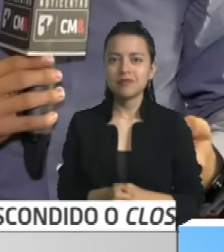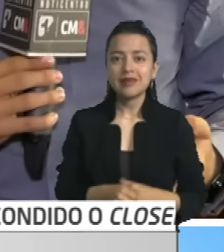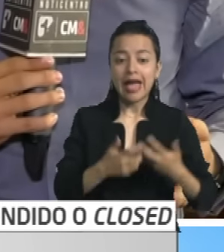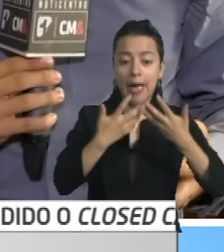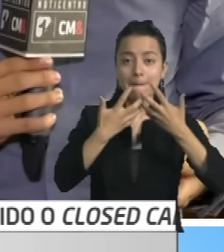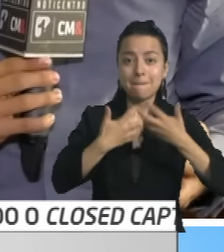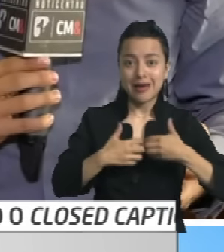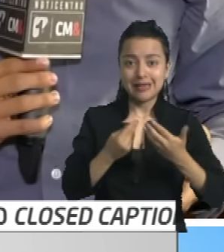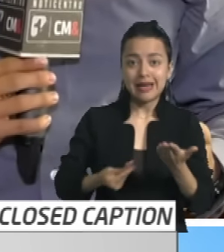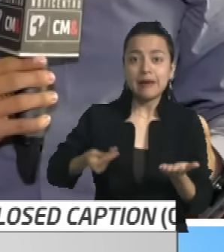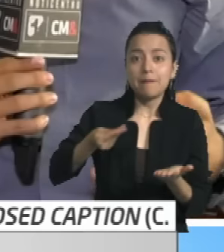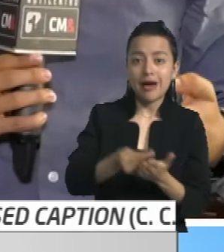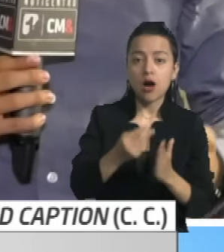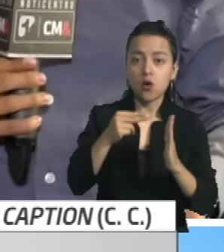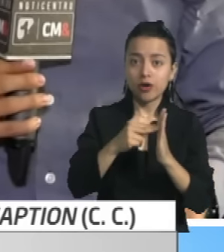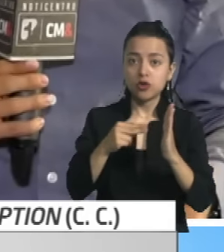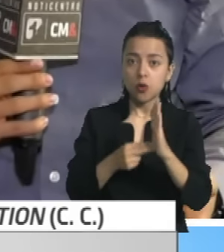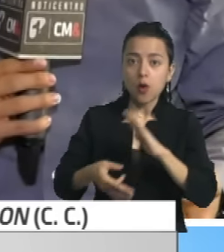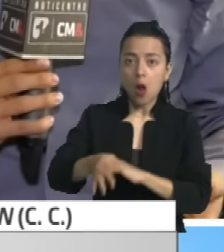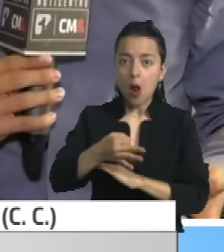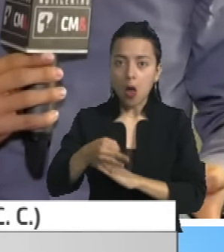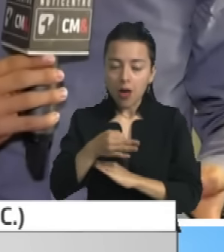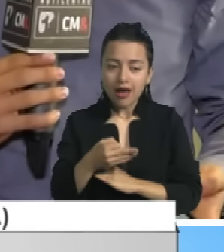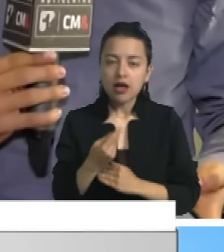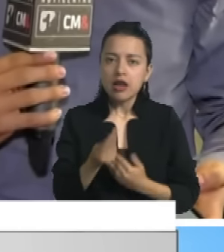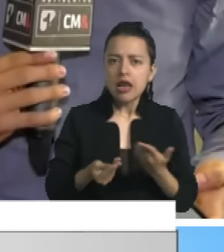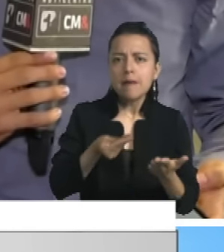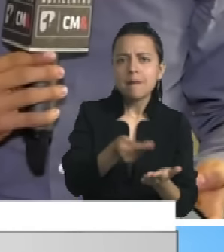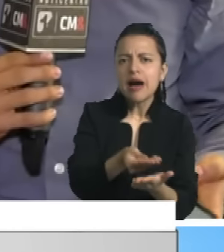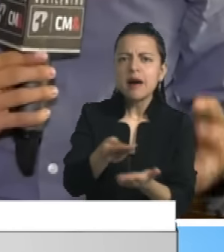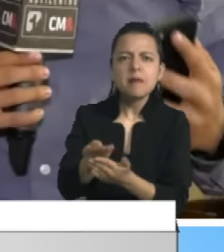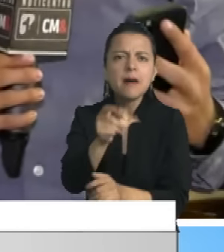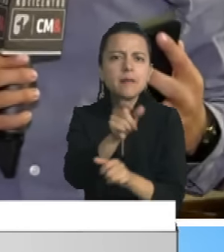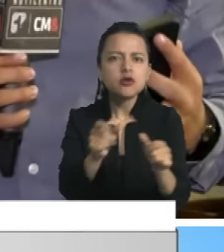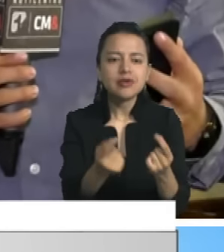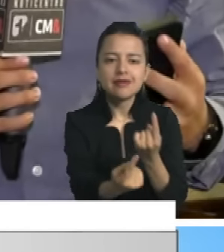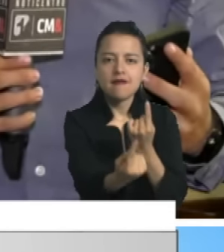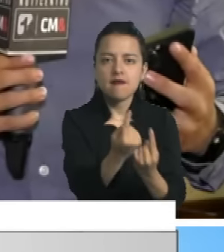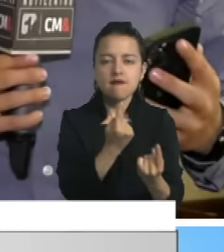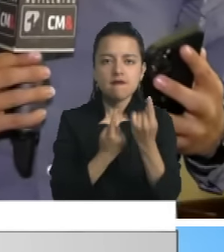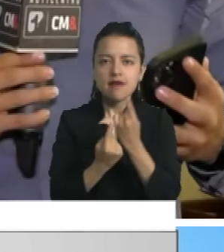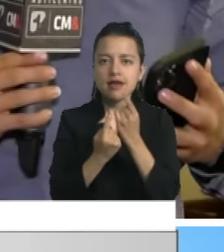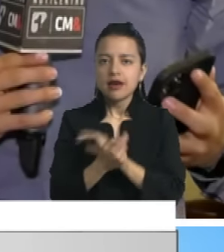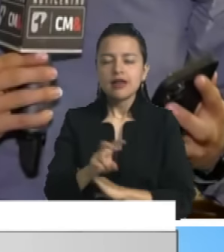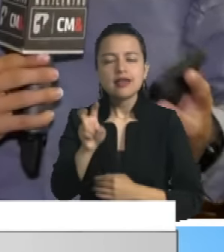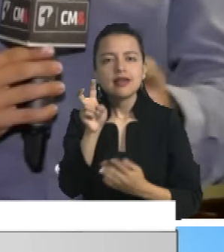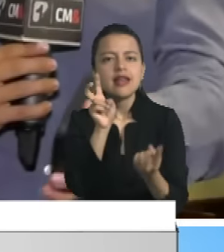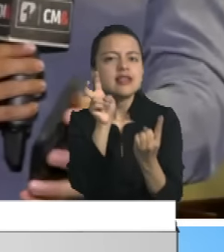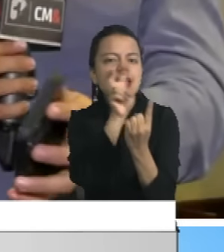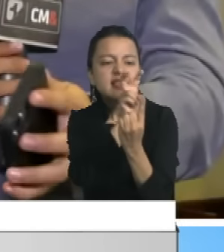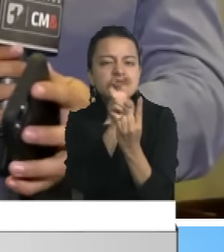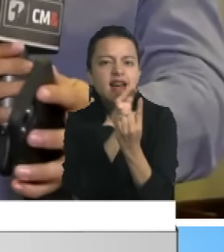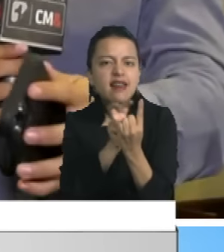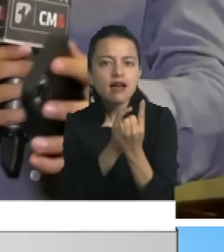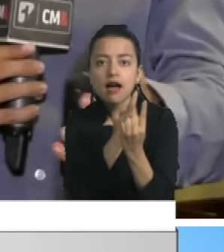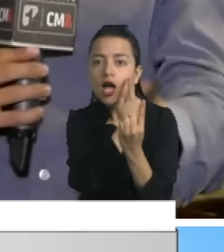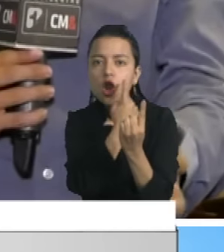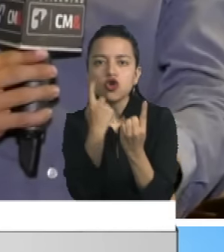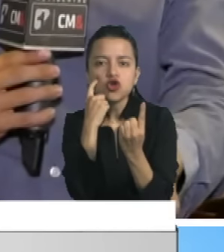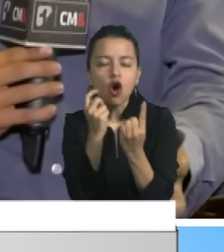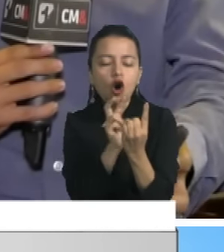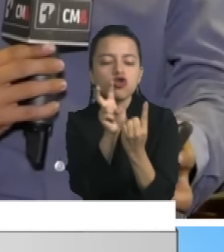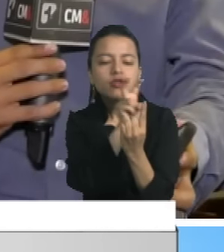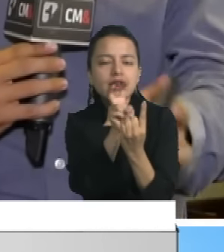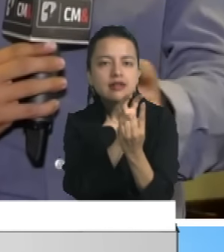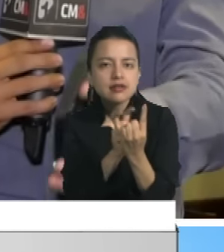criptomonedas a las personas que permitan voluntariamente que escaneen el Iris de sus ojos escuchamos a continuación uno de los